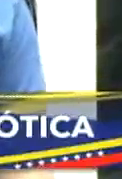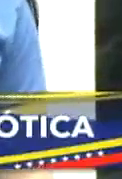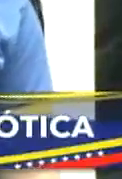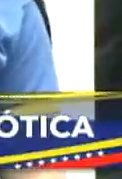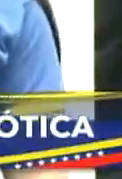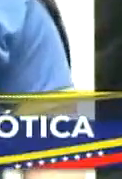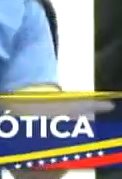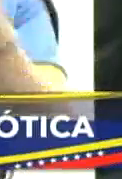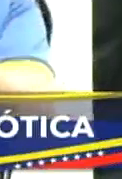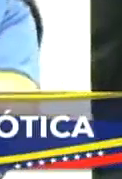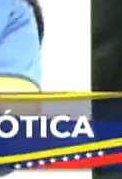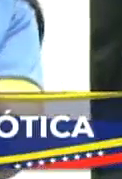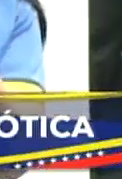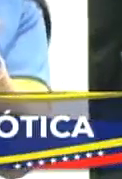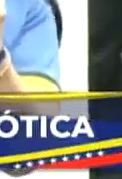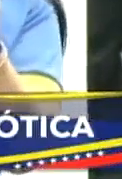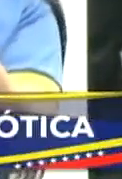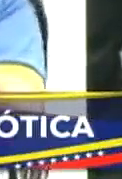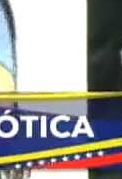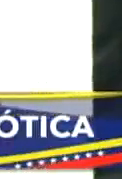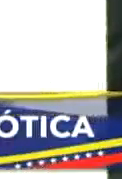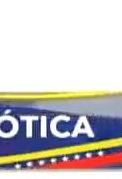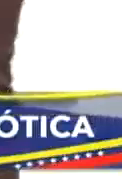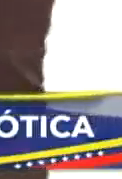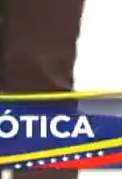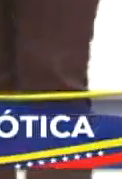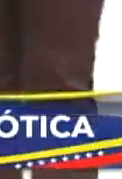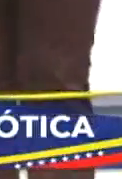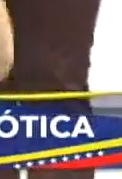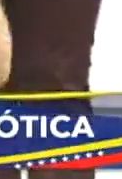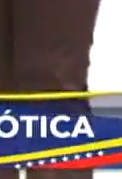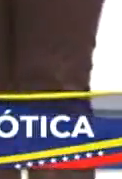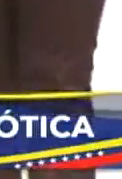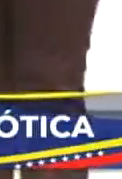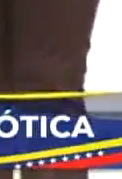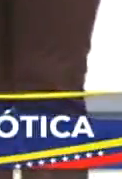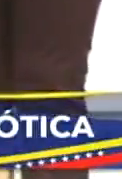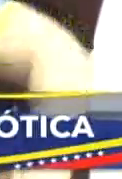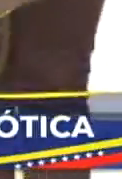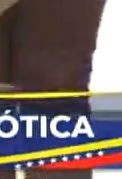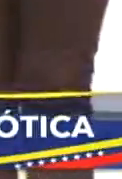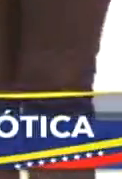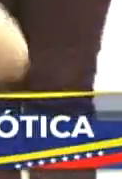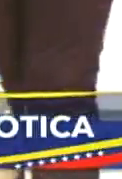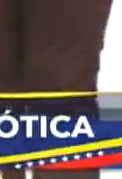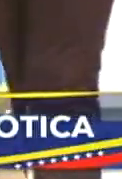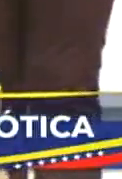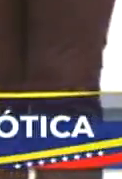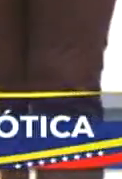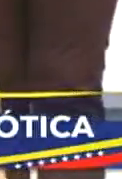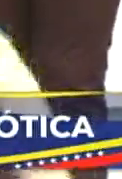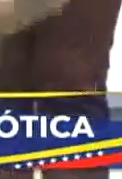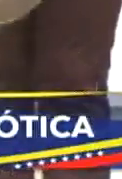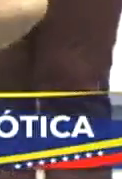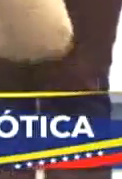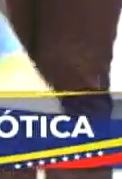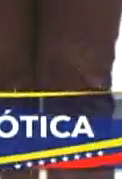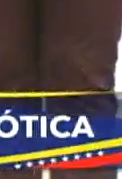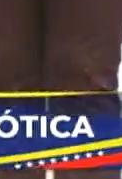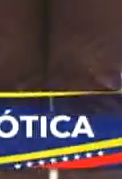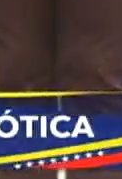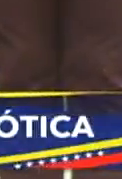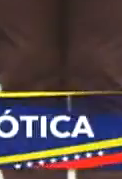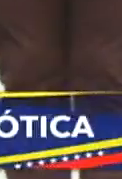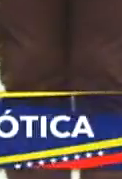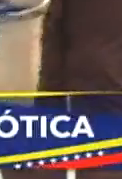política es la juventud. Están equivocados. La vieja forma conservadora, corrupta de hacer política no es la juventud bolivariana ni es